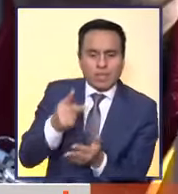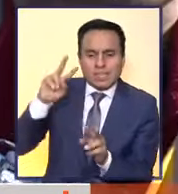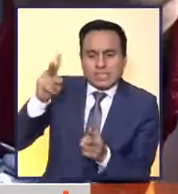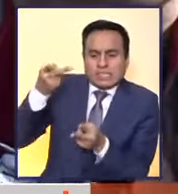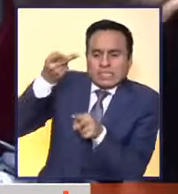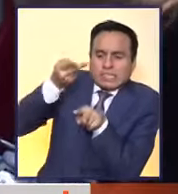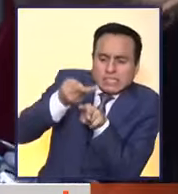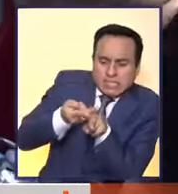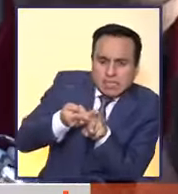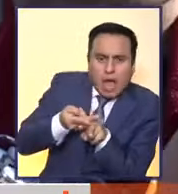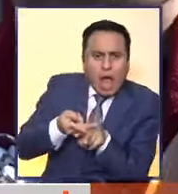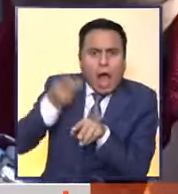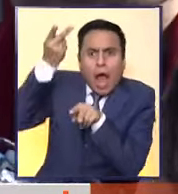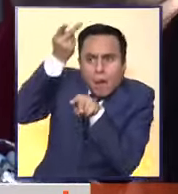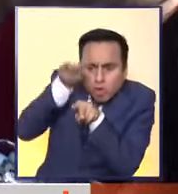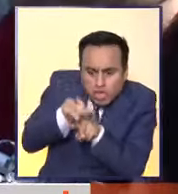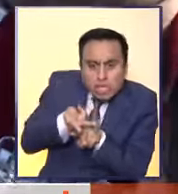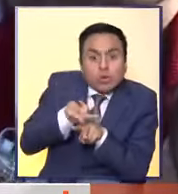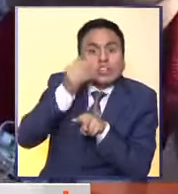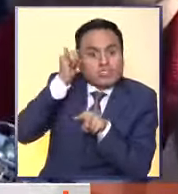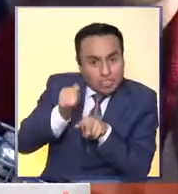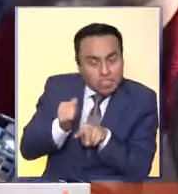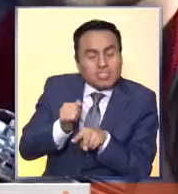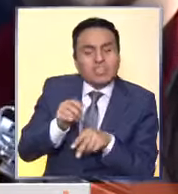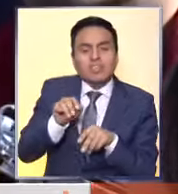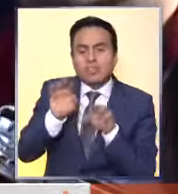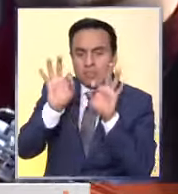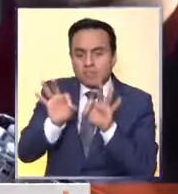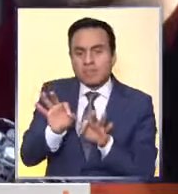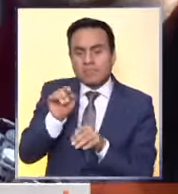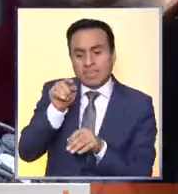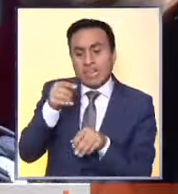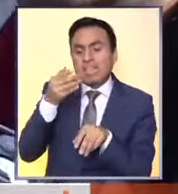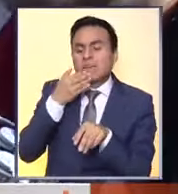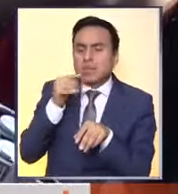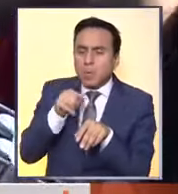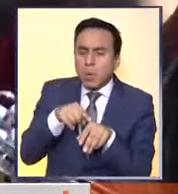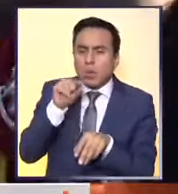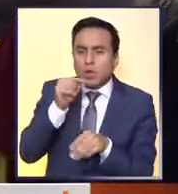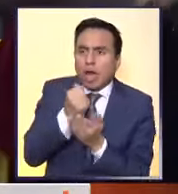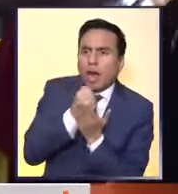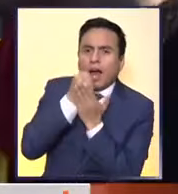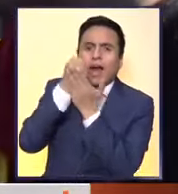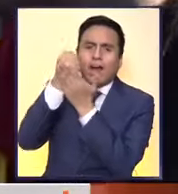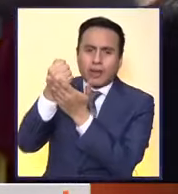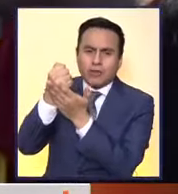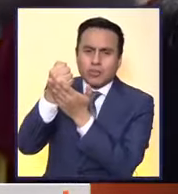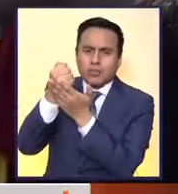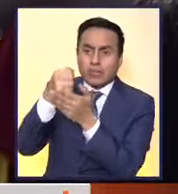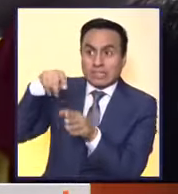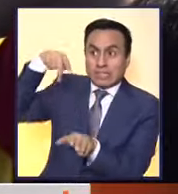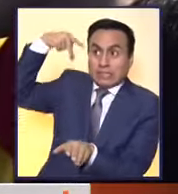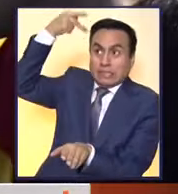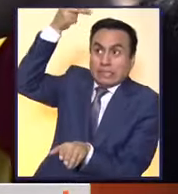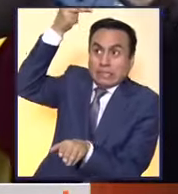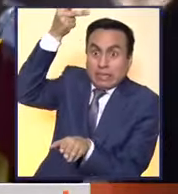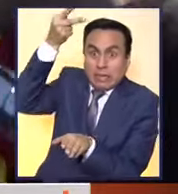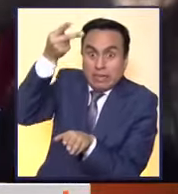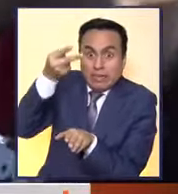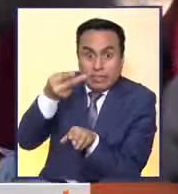recibirlo. Lo amortiguó, exactamente, y él también en parte ayudó a que la caída